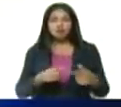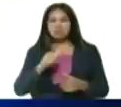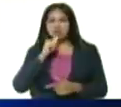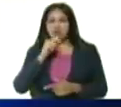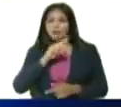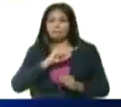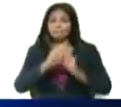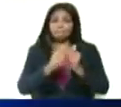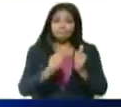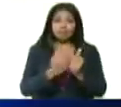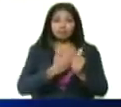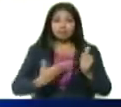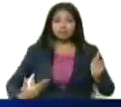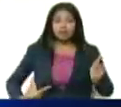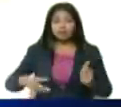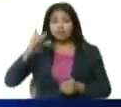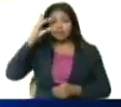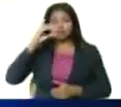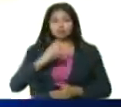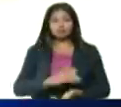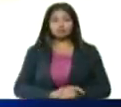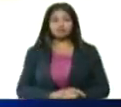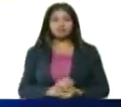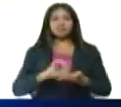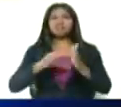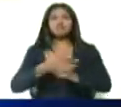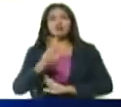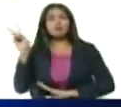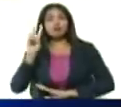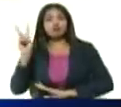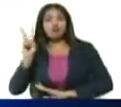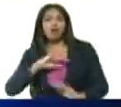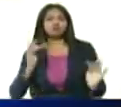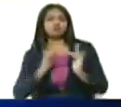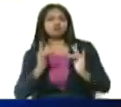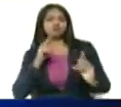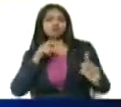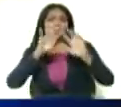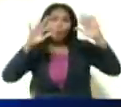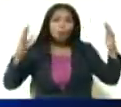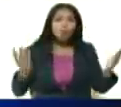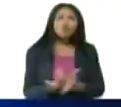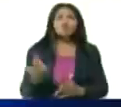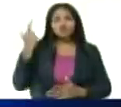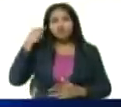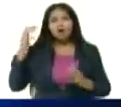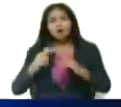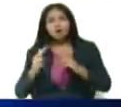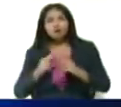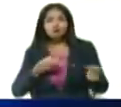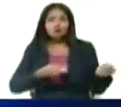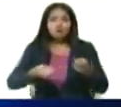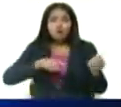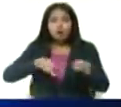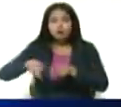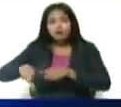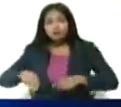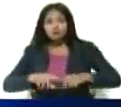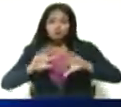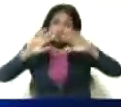nuestra vicepresidenta. Quiere decir que Venezuela está en contacto con el mundo, en coordinación con el